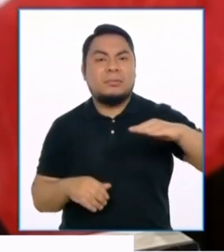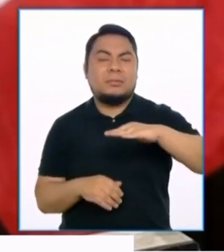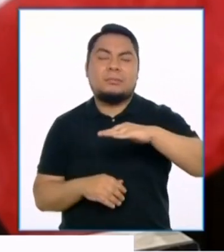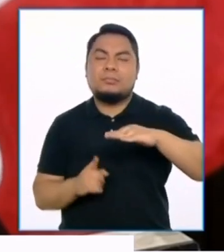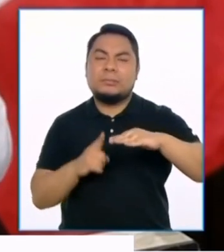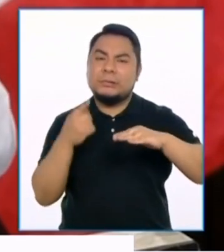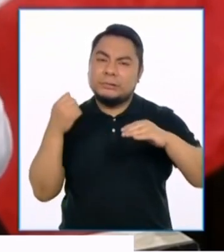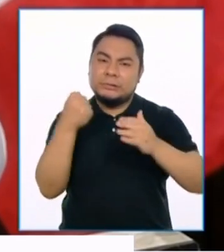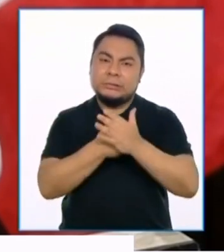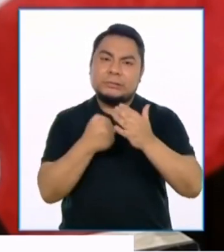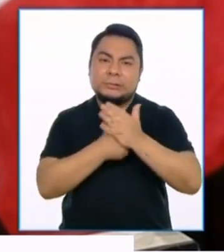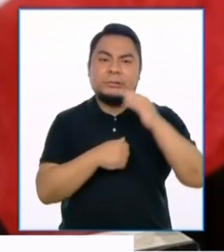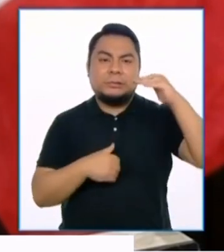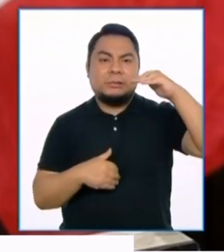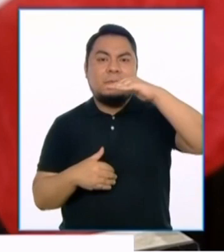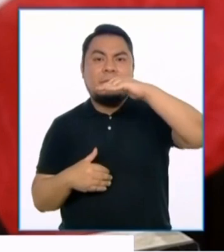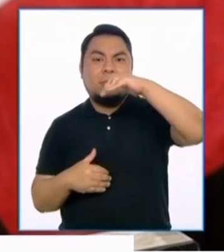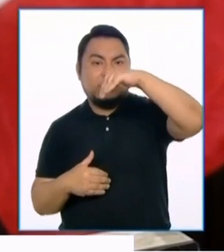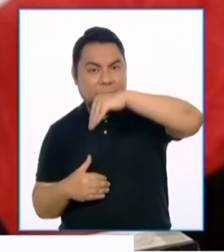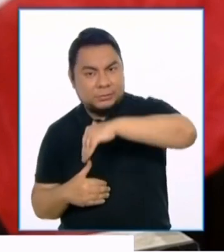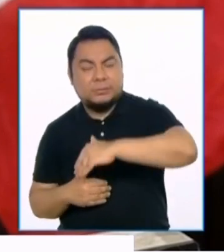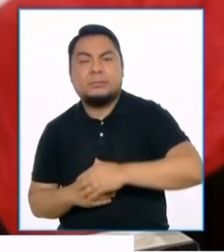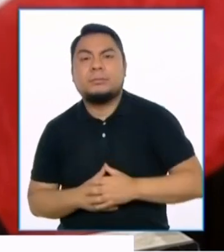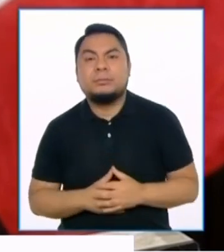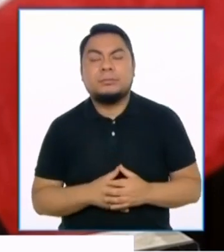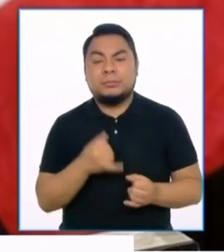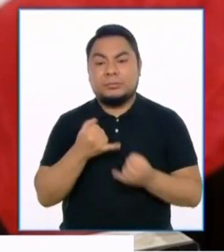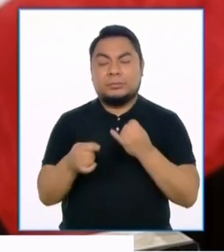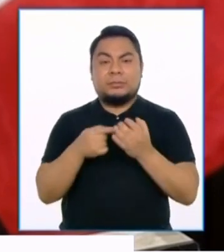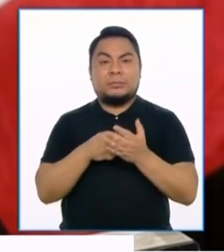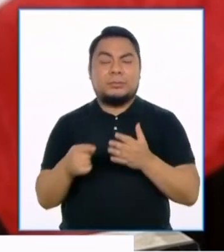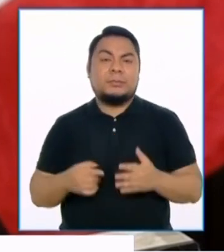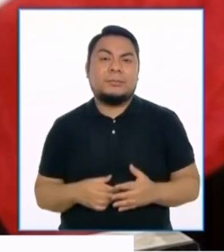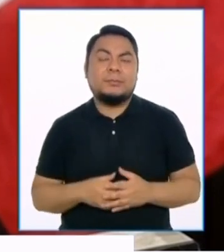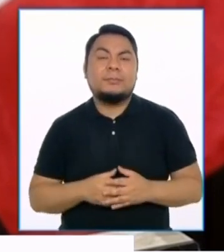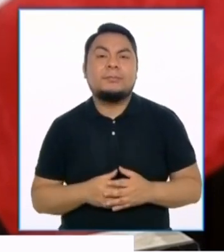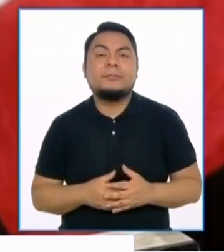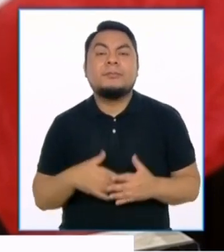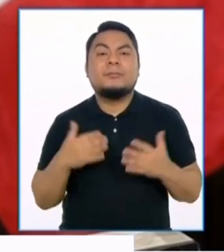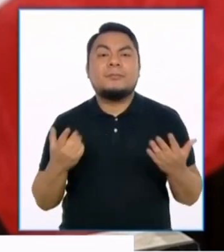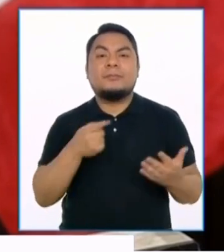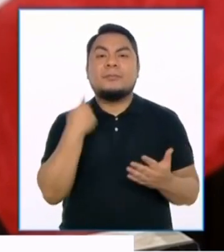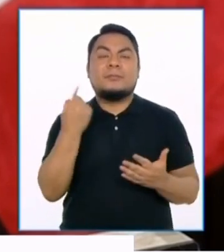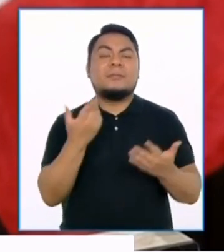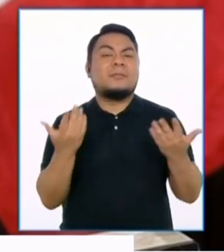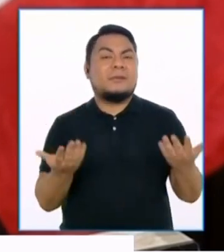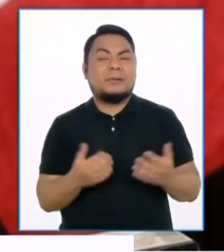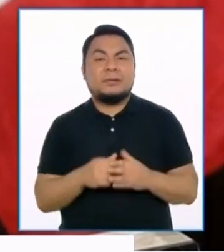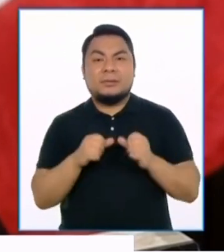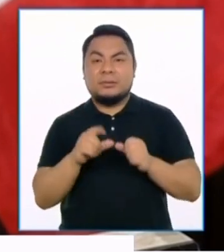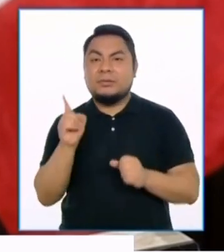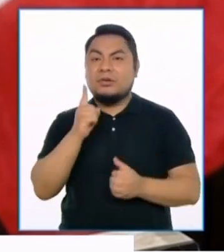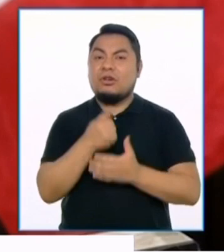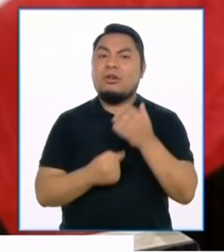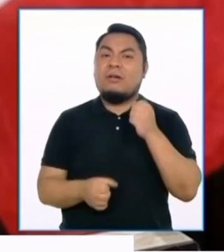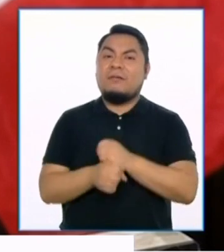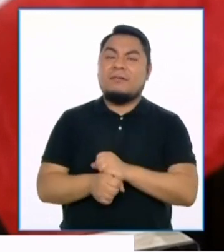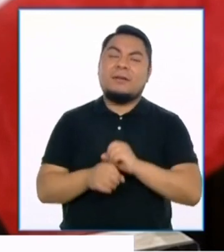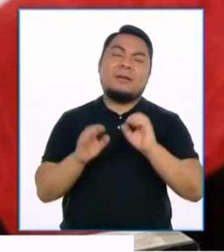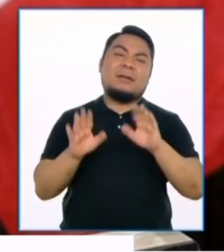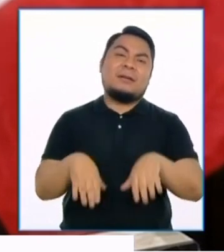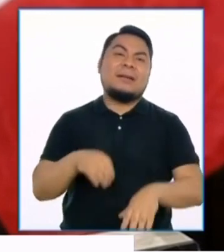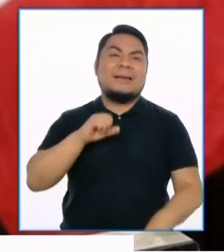que se ha ido disminuyendo gradualmente en la última semana. Entonces tenemos que no confiarnos, no